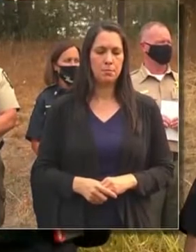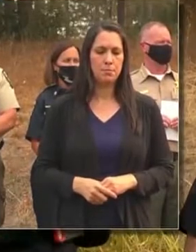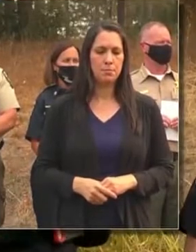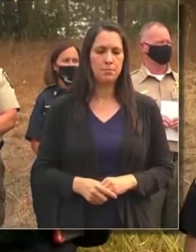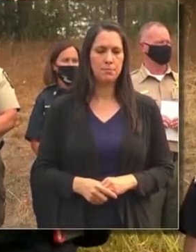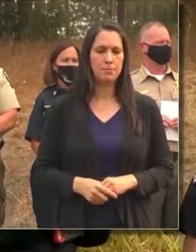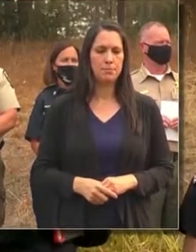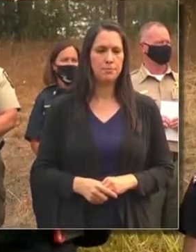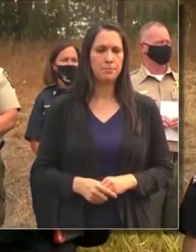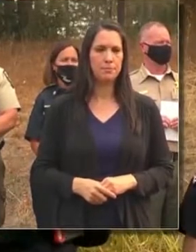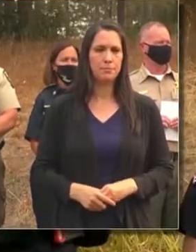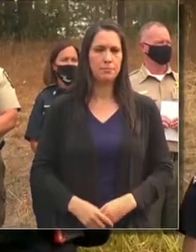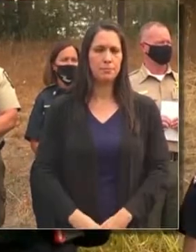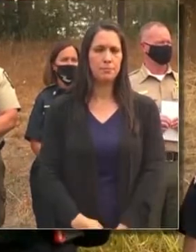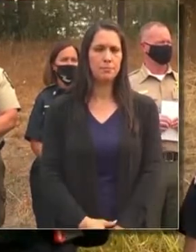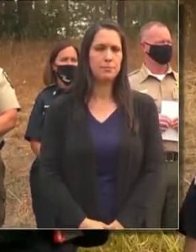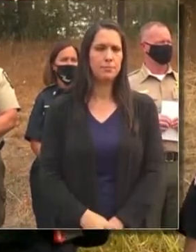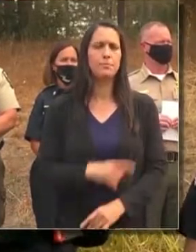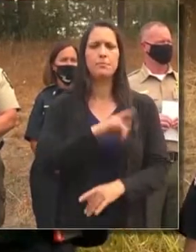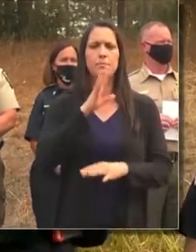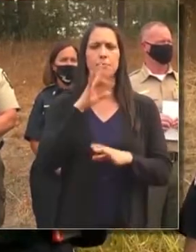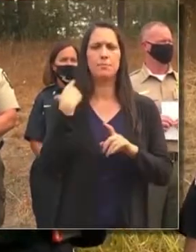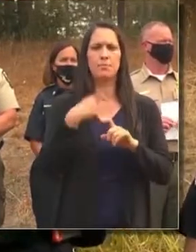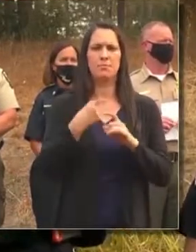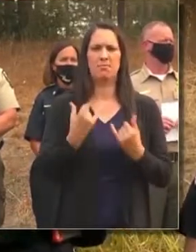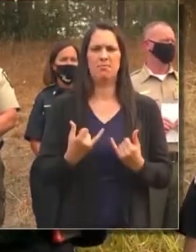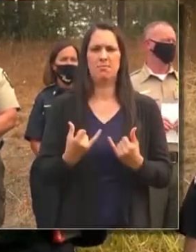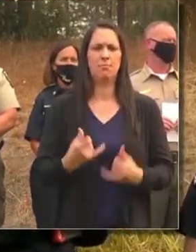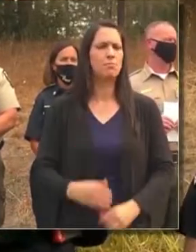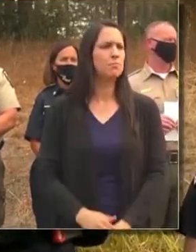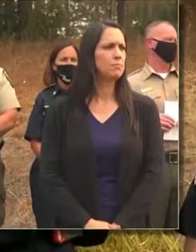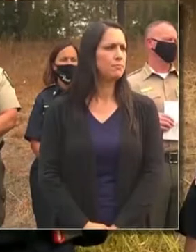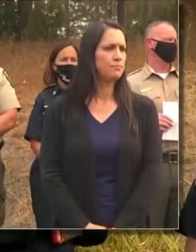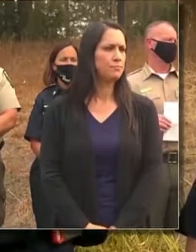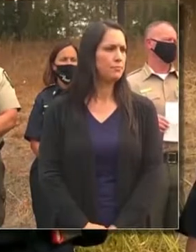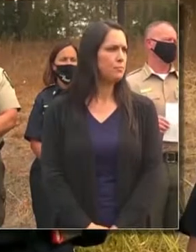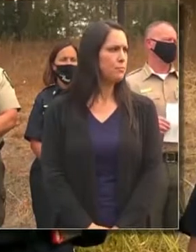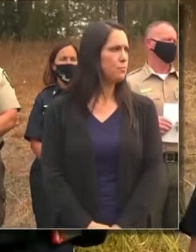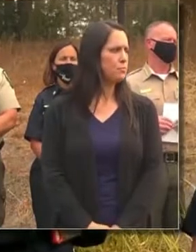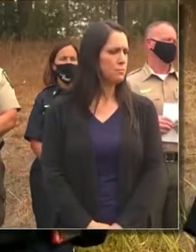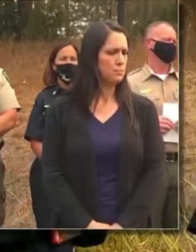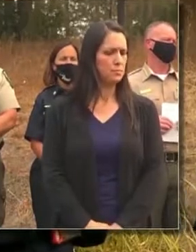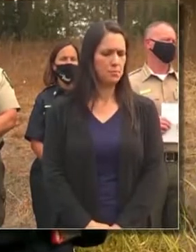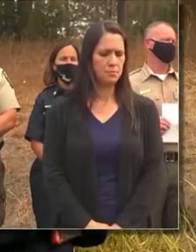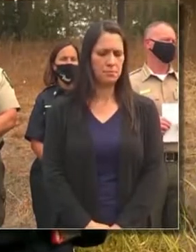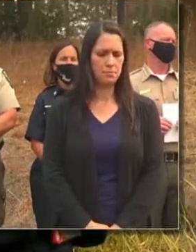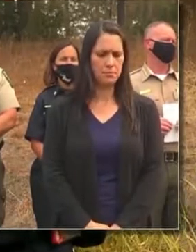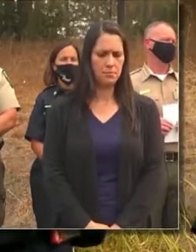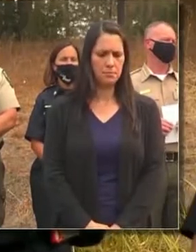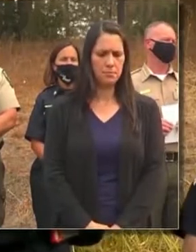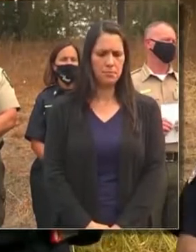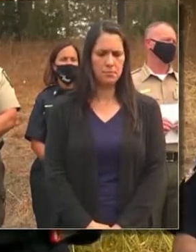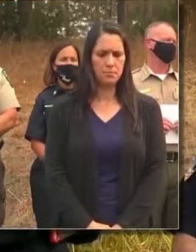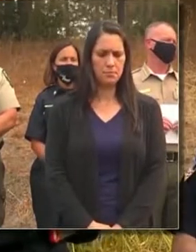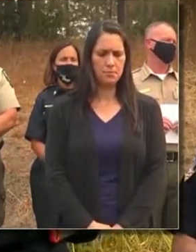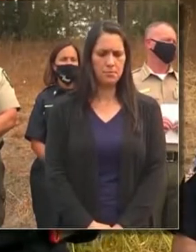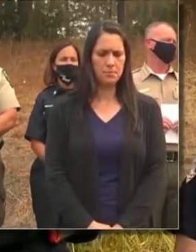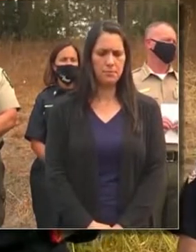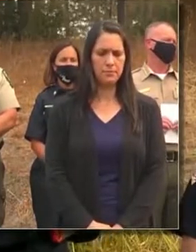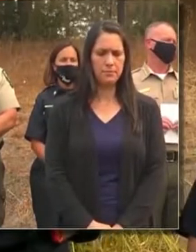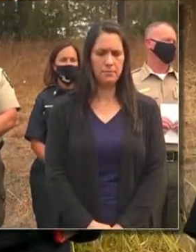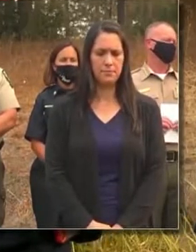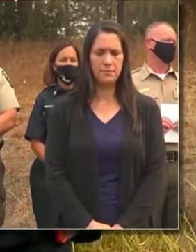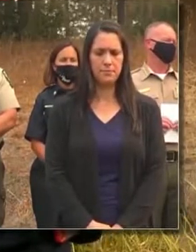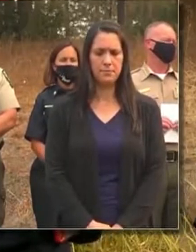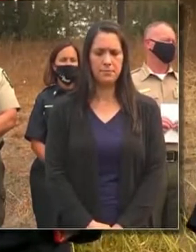hola muy buenas tardes le quiero avisar a nuestra comunidad que habla español que la conferencia estará disponible